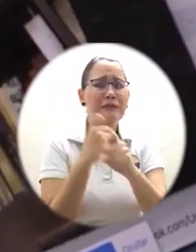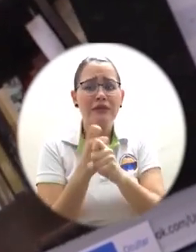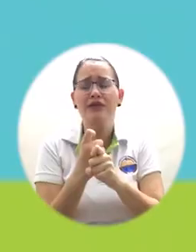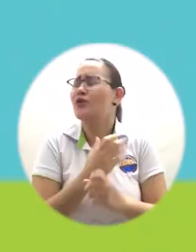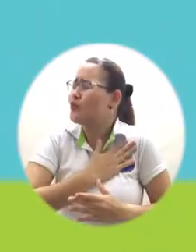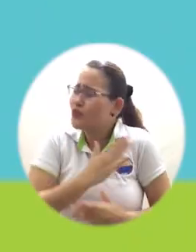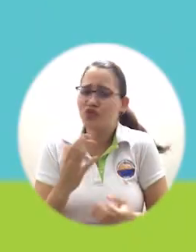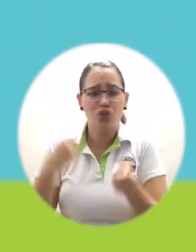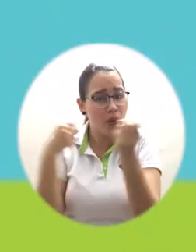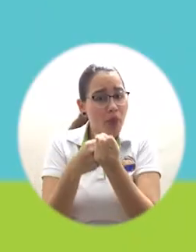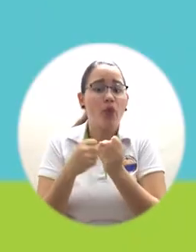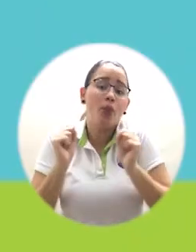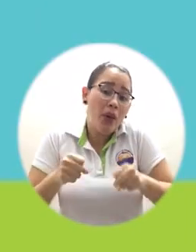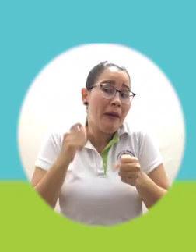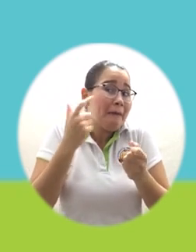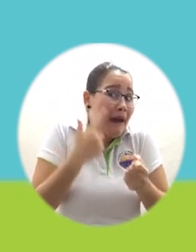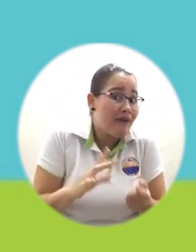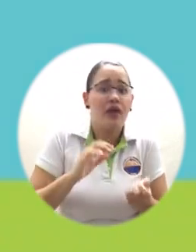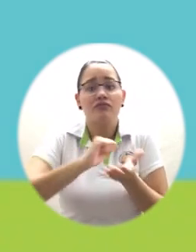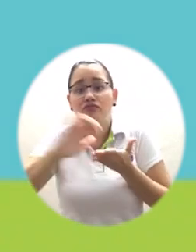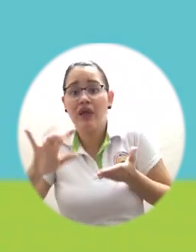impedimento para matricularse.